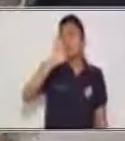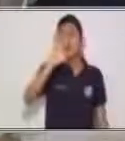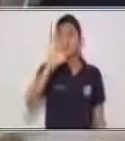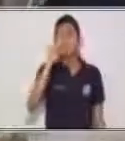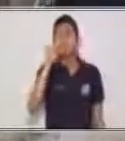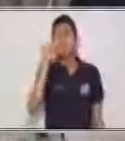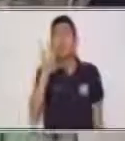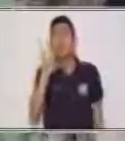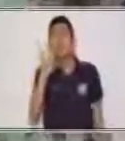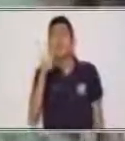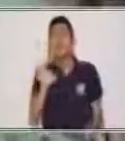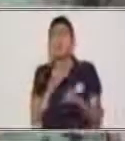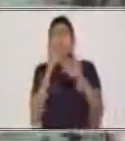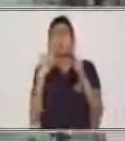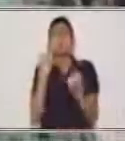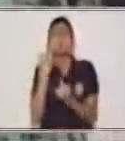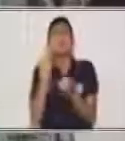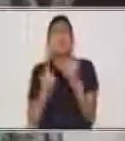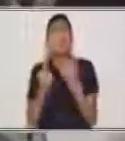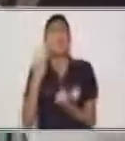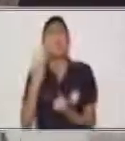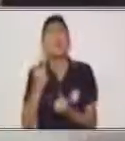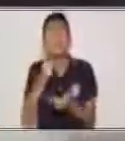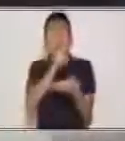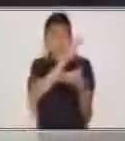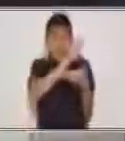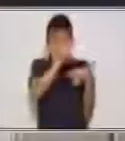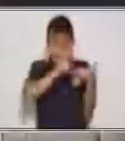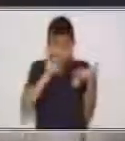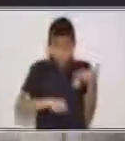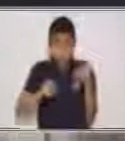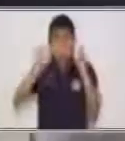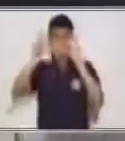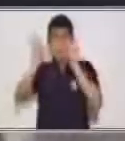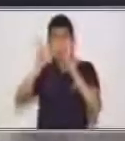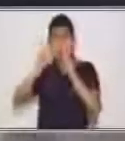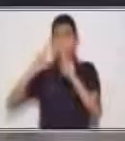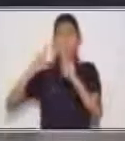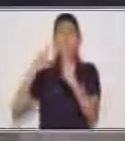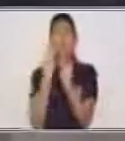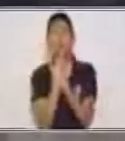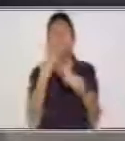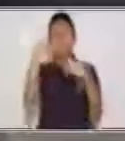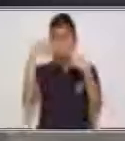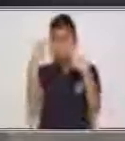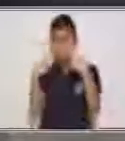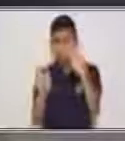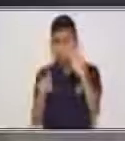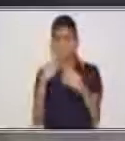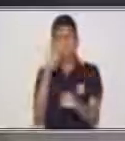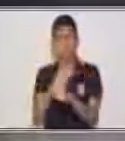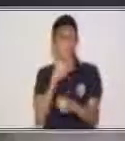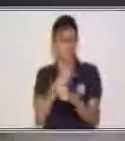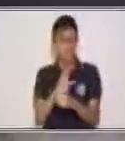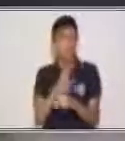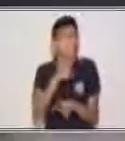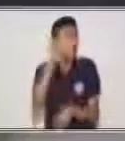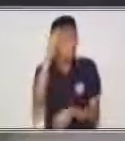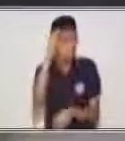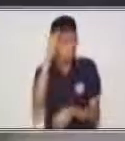Entonces, ¿cuál es la conclusión? En nuestra lectura hablamos de la diversidad cultural. Entonces recordemos, ¿qué aprendimos el día de